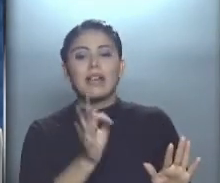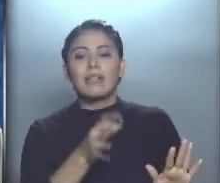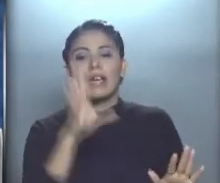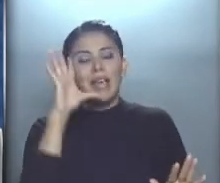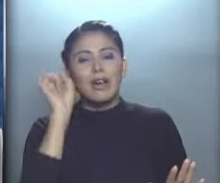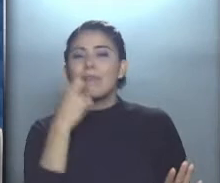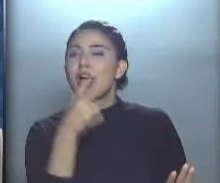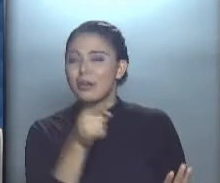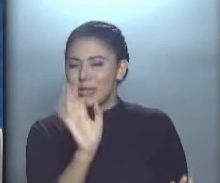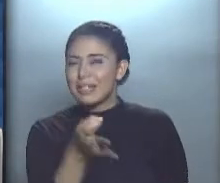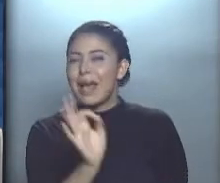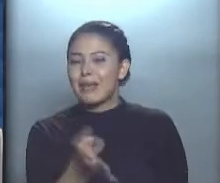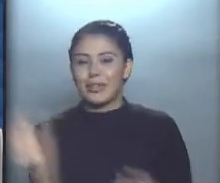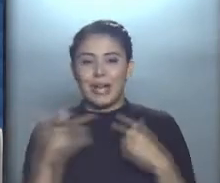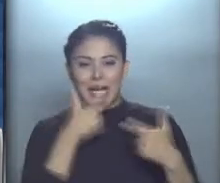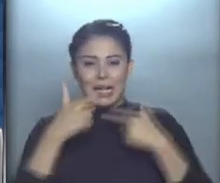esa pregunta.